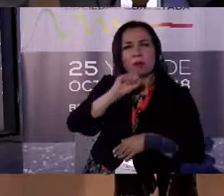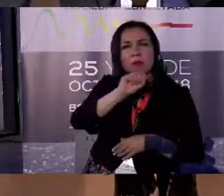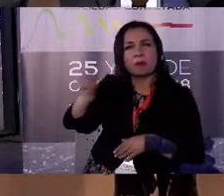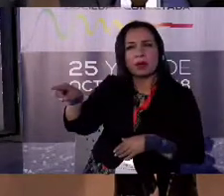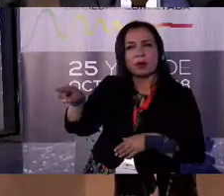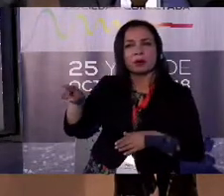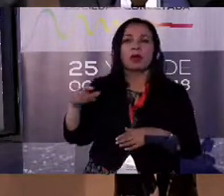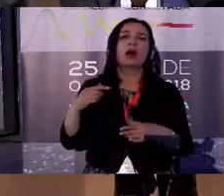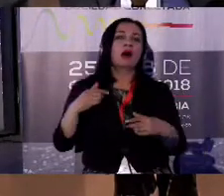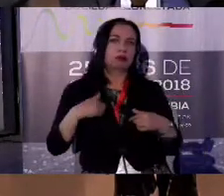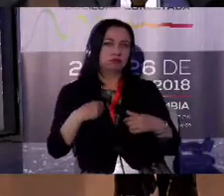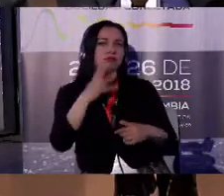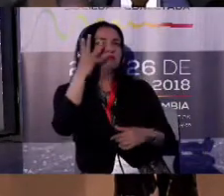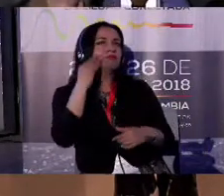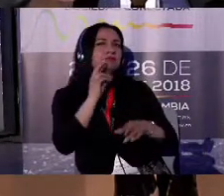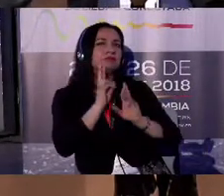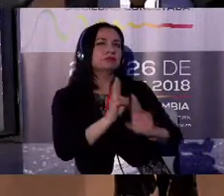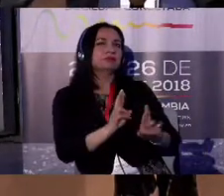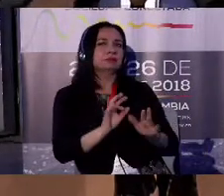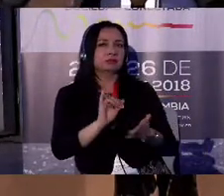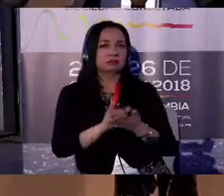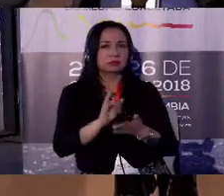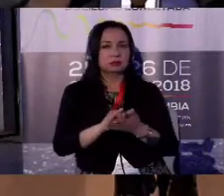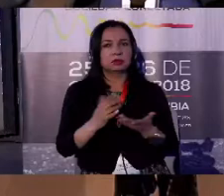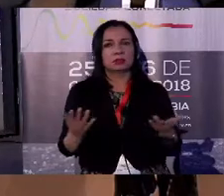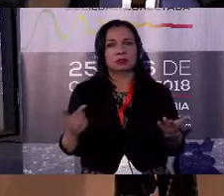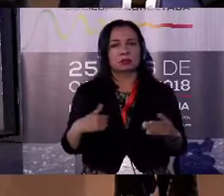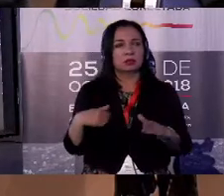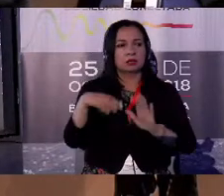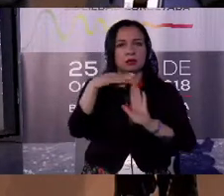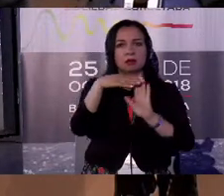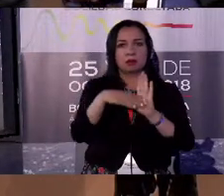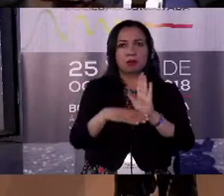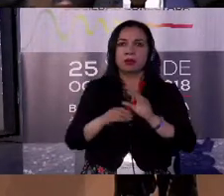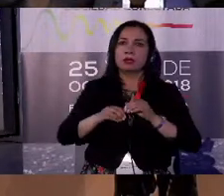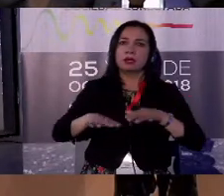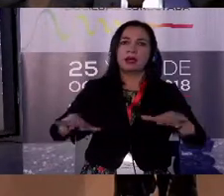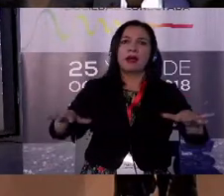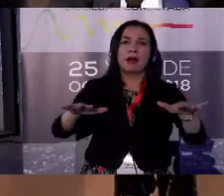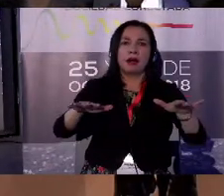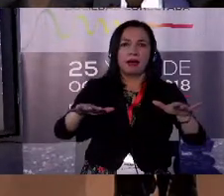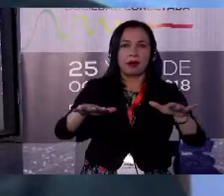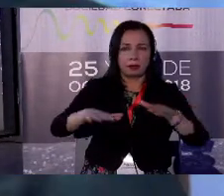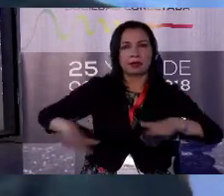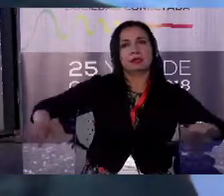primero. Desde el punto de vista de la política de espectro, es importante